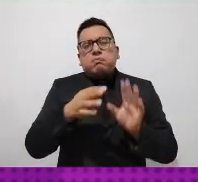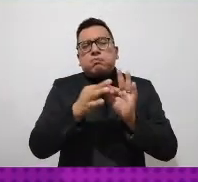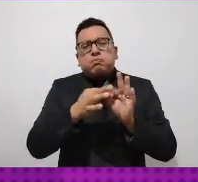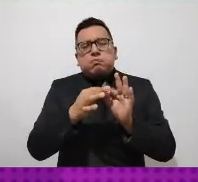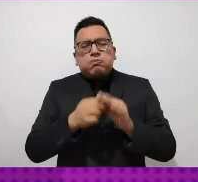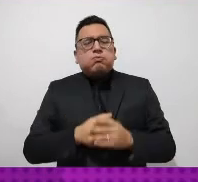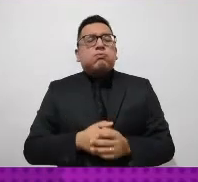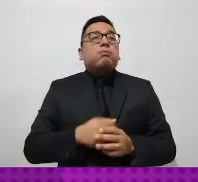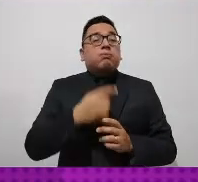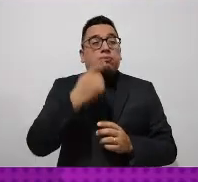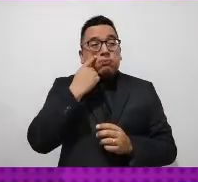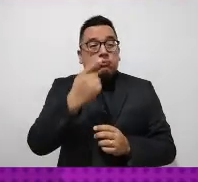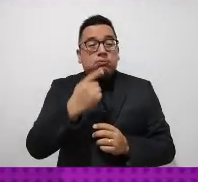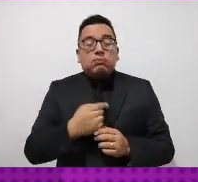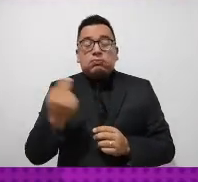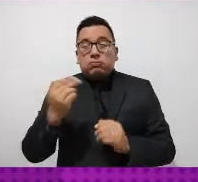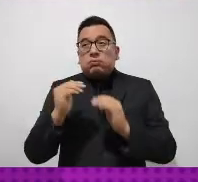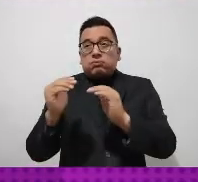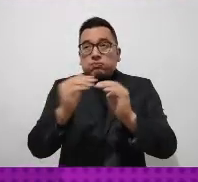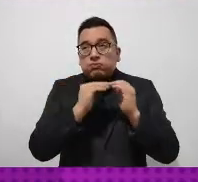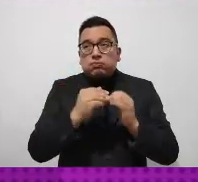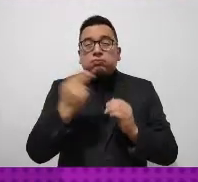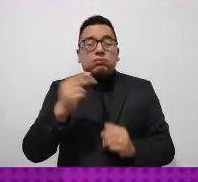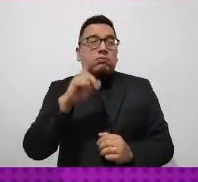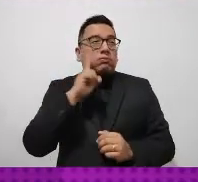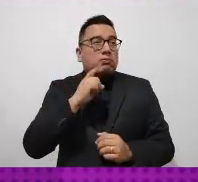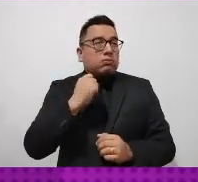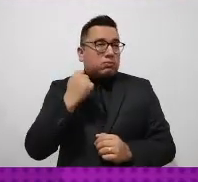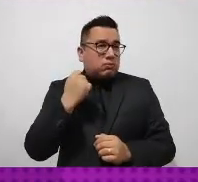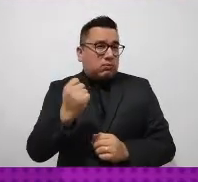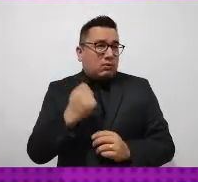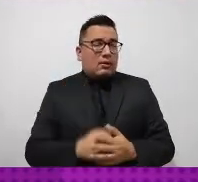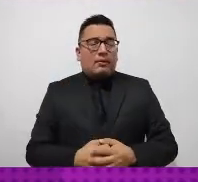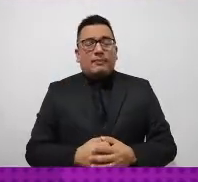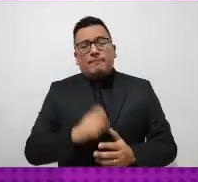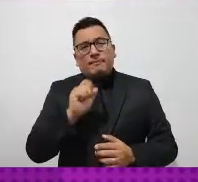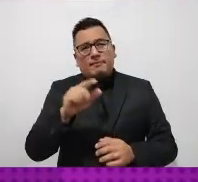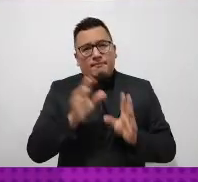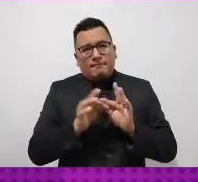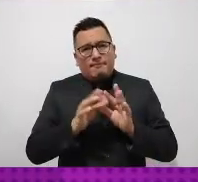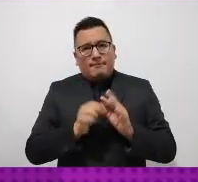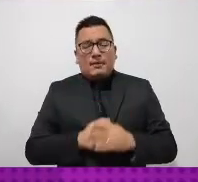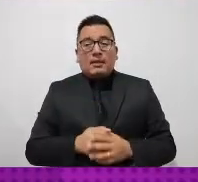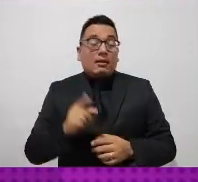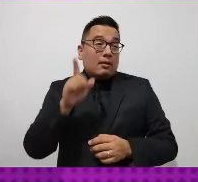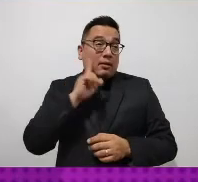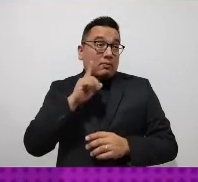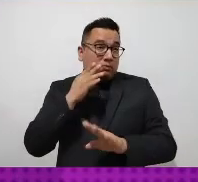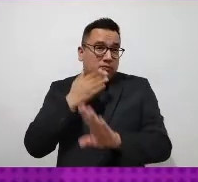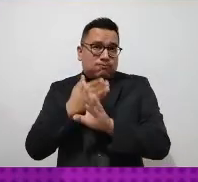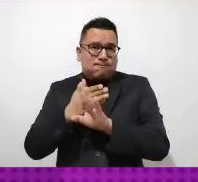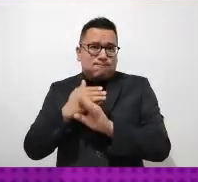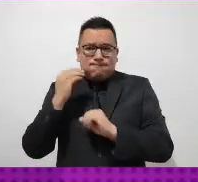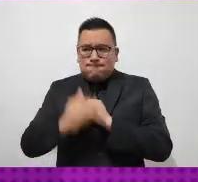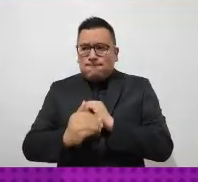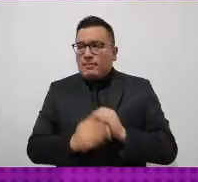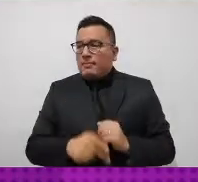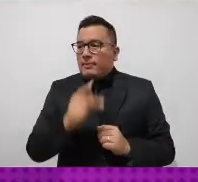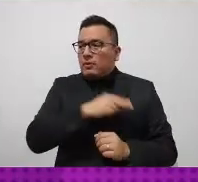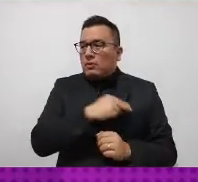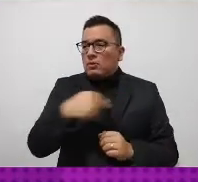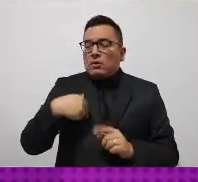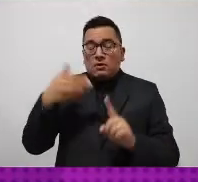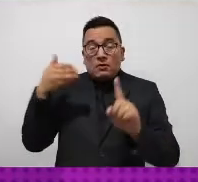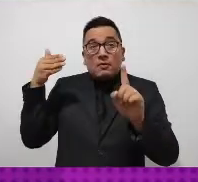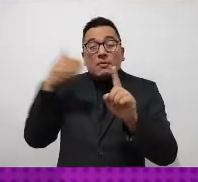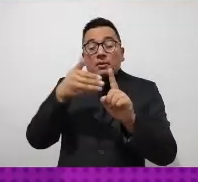en donde hablamos un poquito de paridad, de empoderamiento de las mujeres y sobre todo del tema de violencia política. Pero lo que se planea